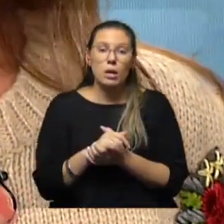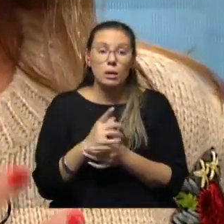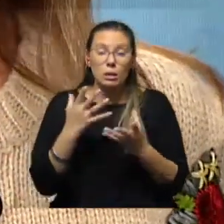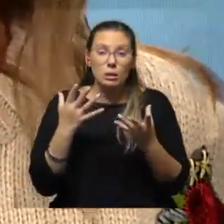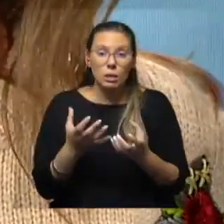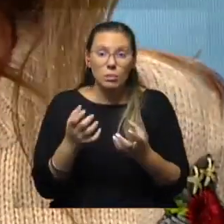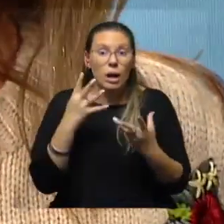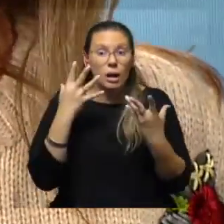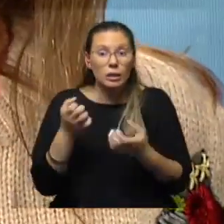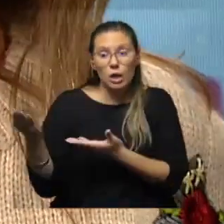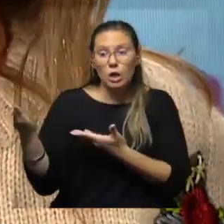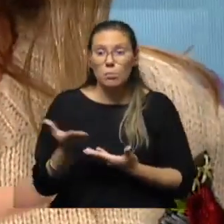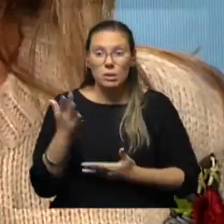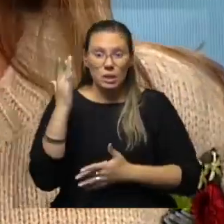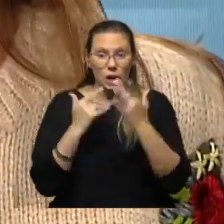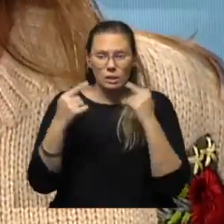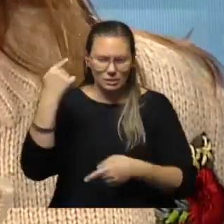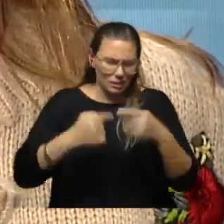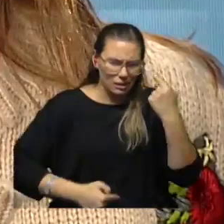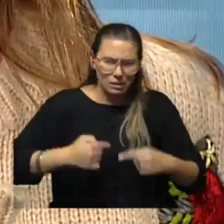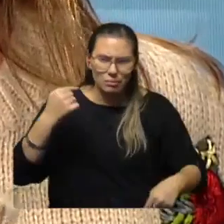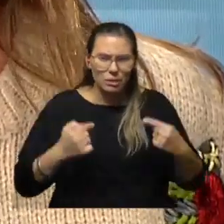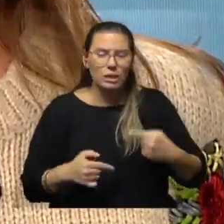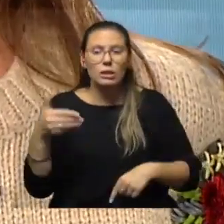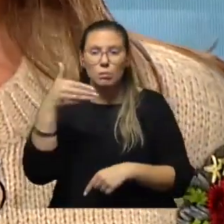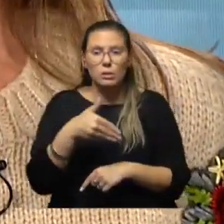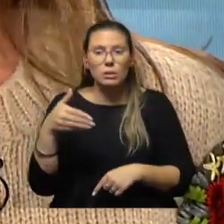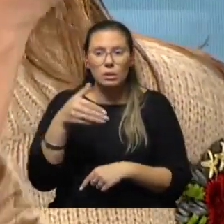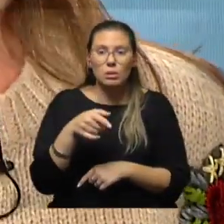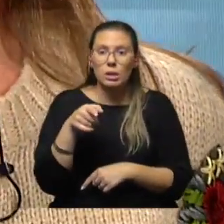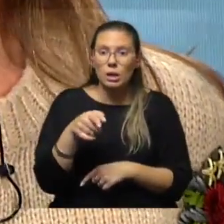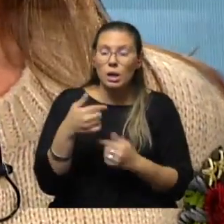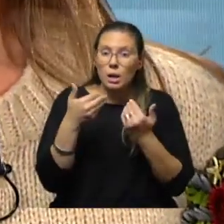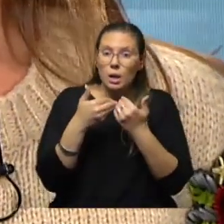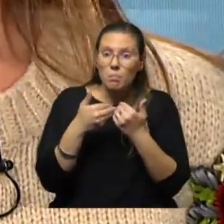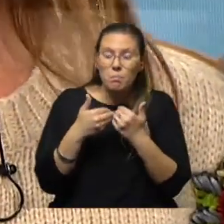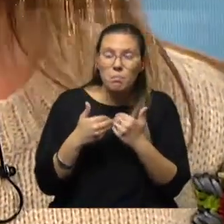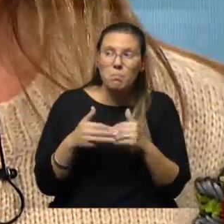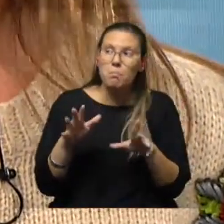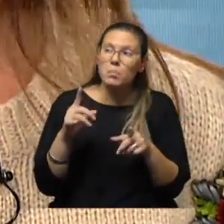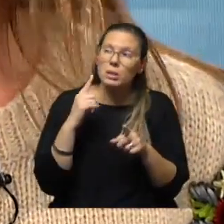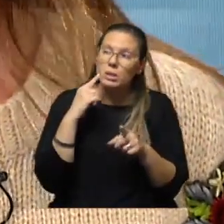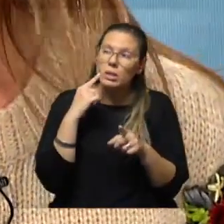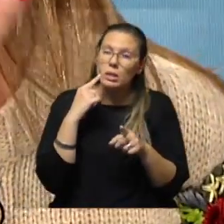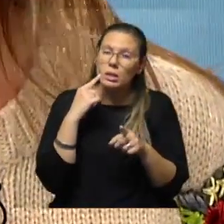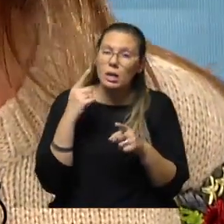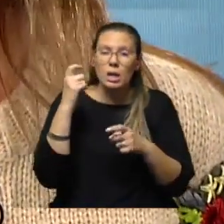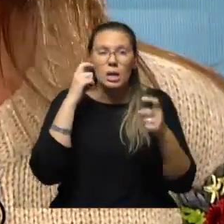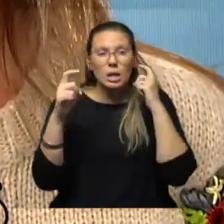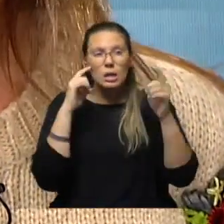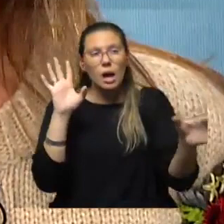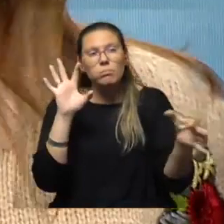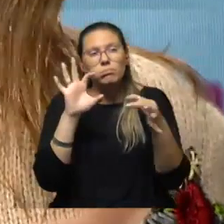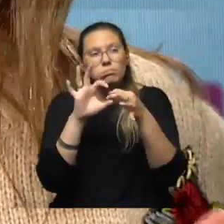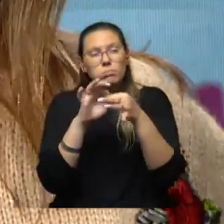y la intención de invitar a todos estos artistas. Y ahí, bueno, empecé a atar ideas, cabos,